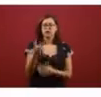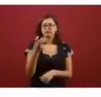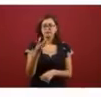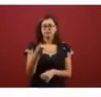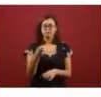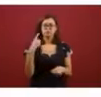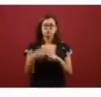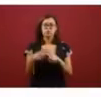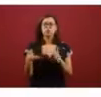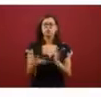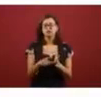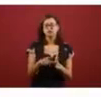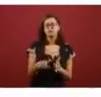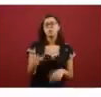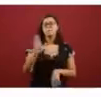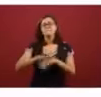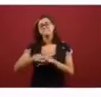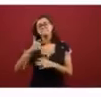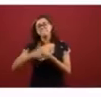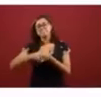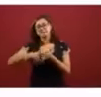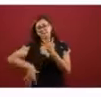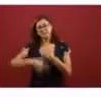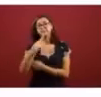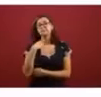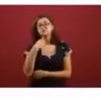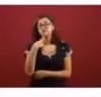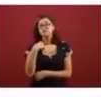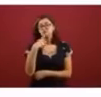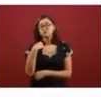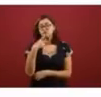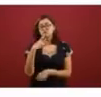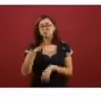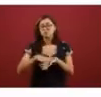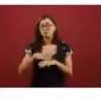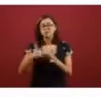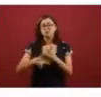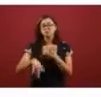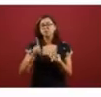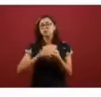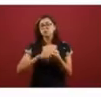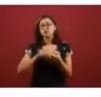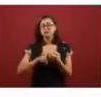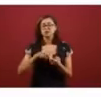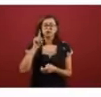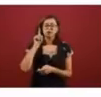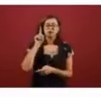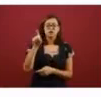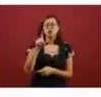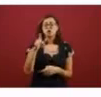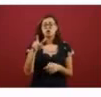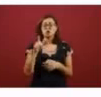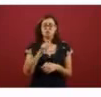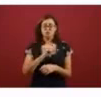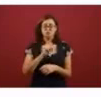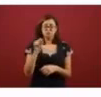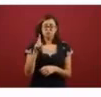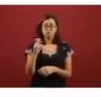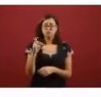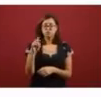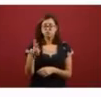3 pesos con 83 centavos por litro, mientras que la premium más económica, con el margen más bajo, lo encontramos en Superservicio Agua Dulce, en Agua